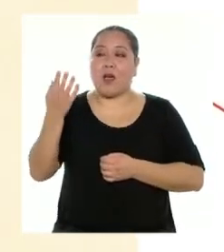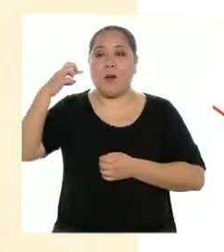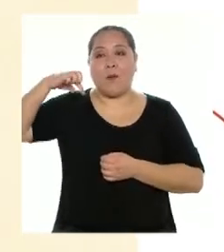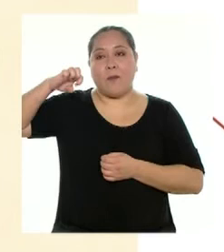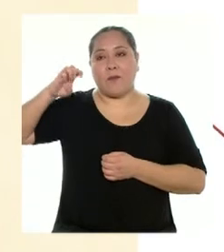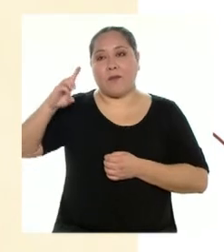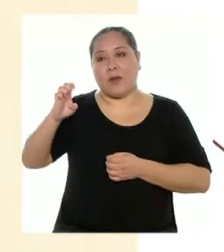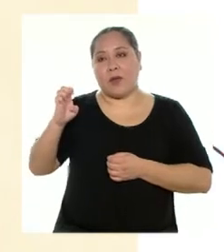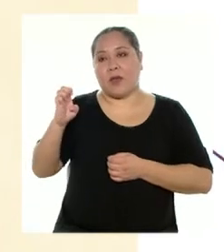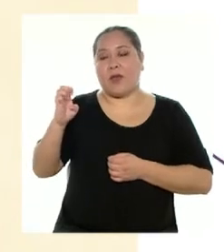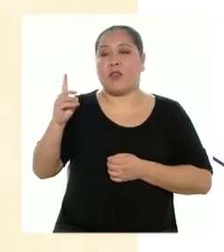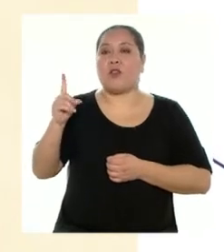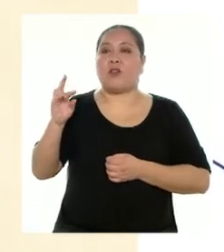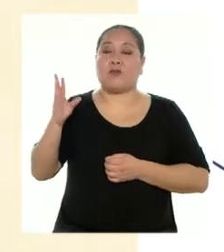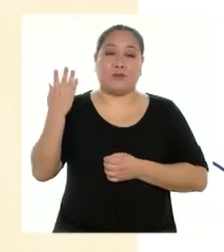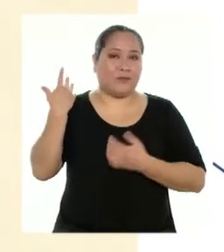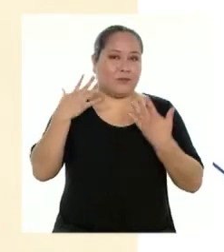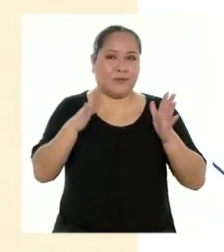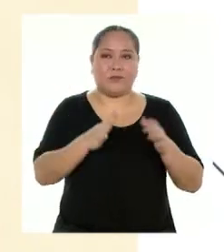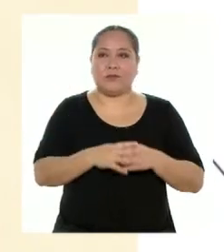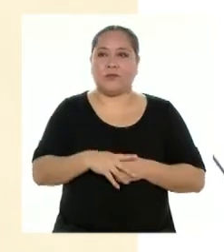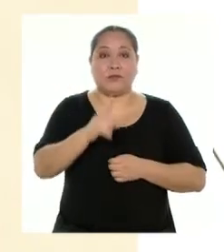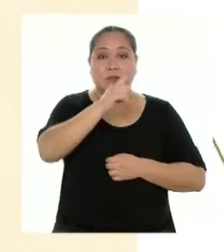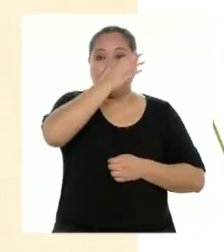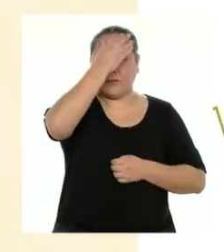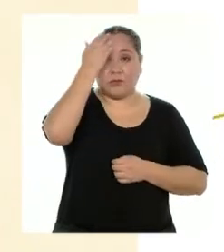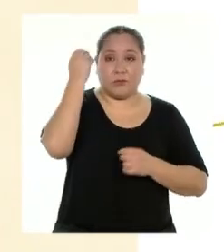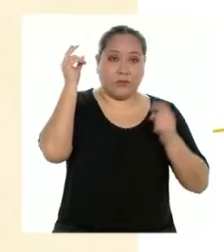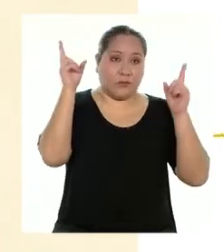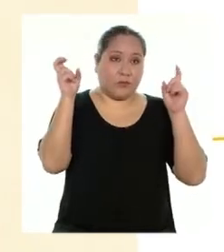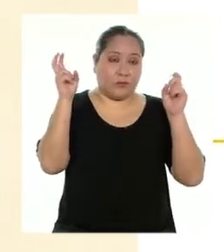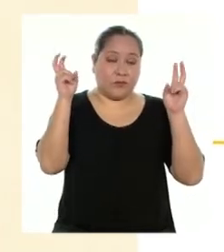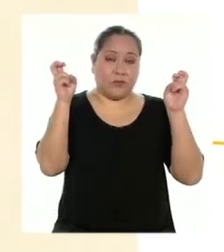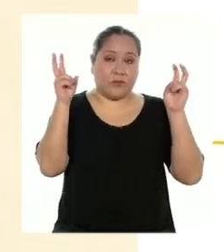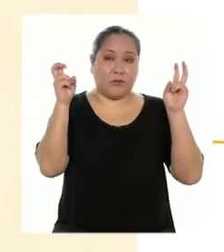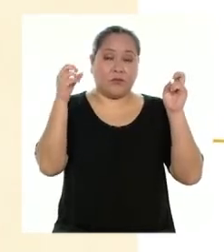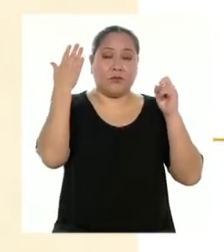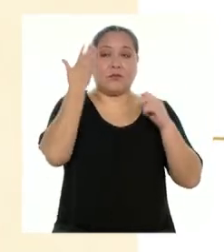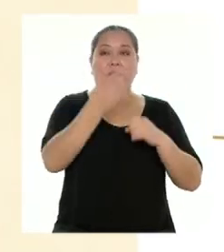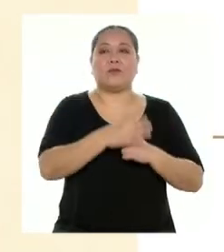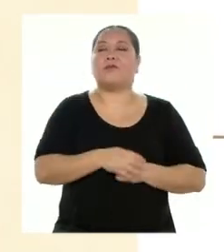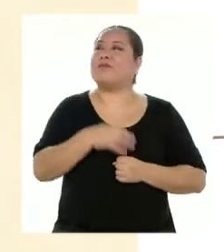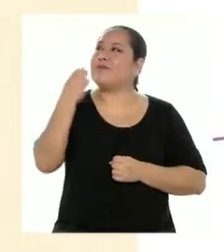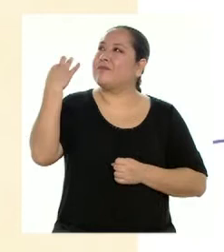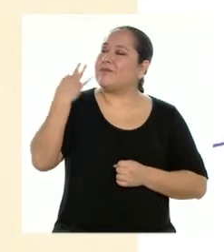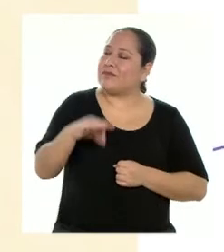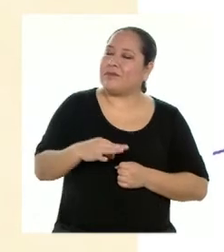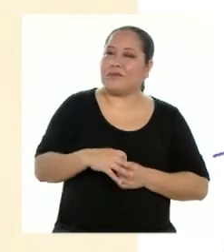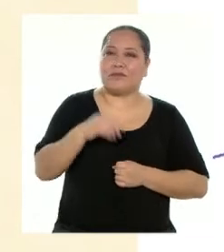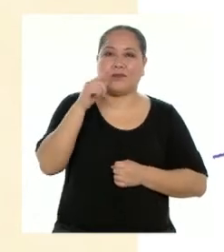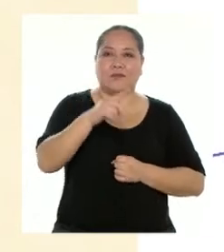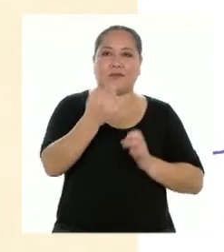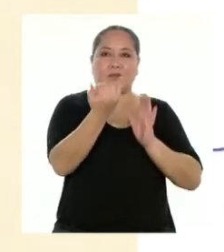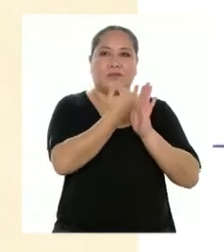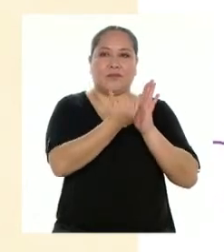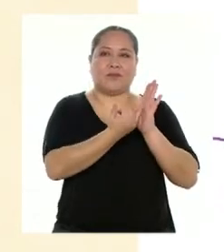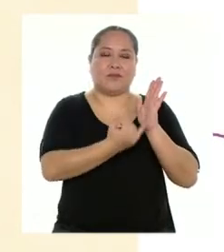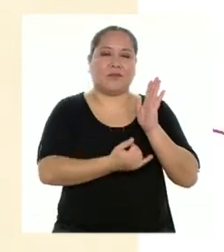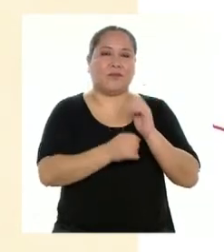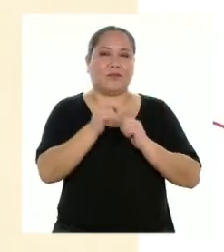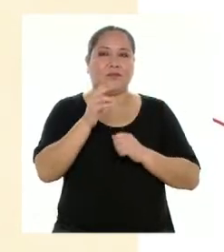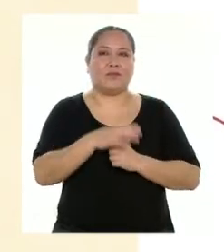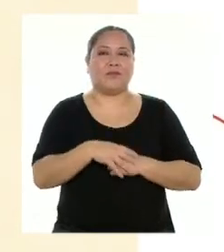Y listo. No te olvides de colocar el título de tu gráfico. ¡Es verdad! Ahora sí, otra